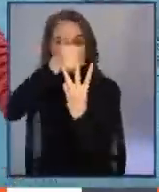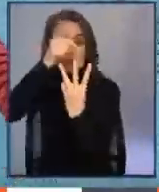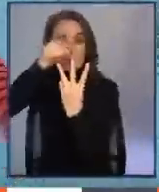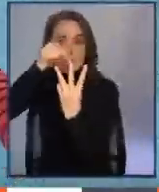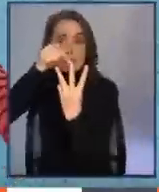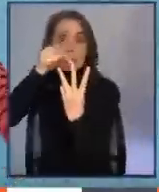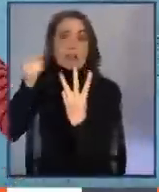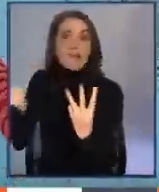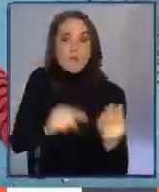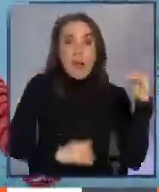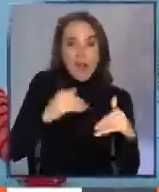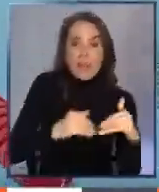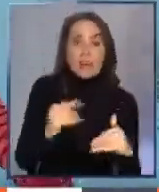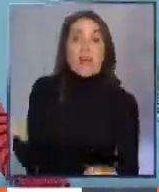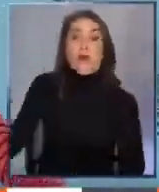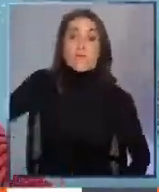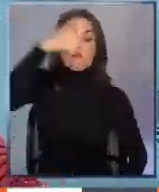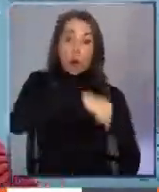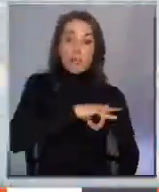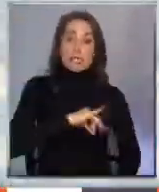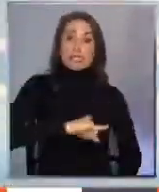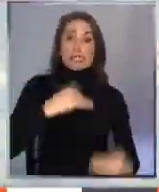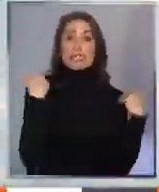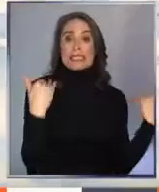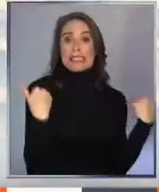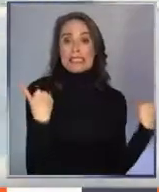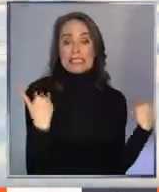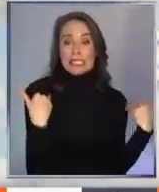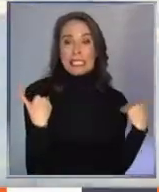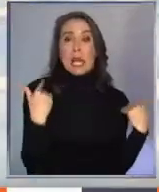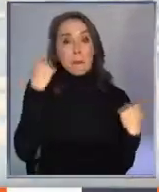su retorno a Chile, Eliana seguirá entrenando, esta vez